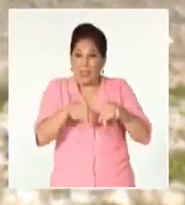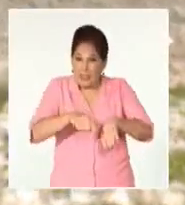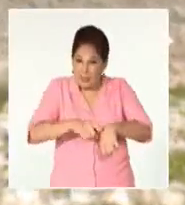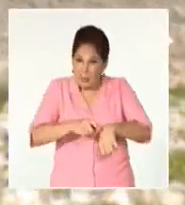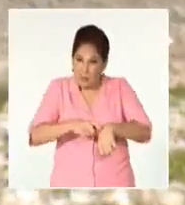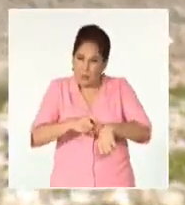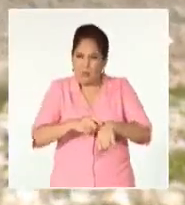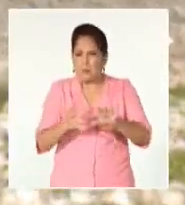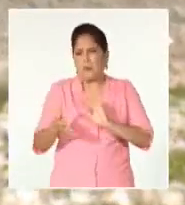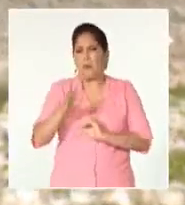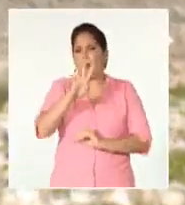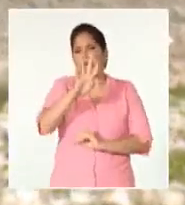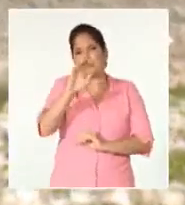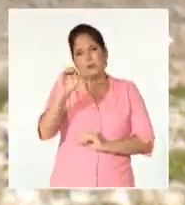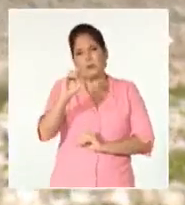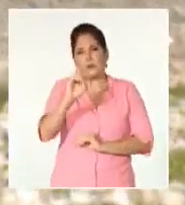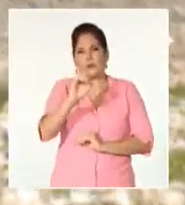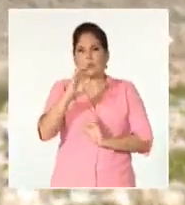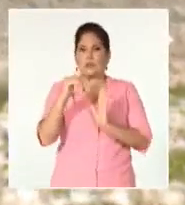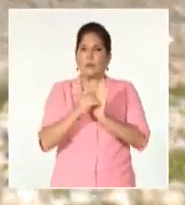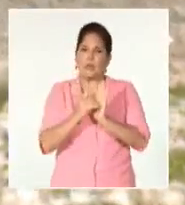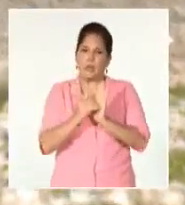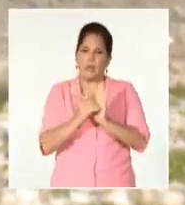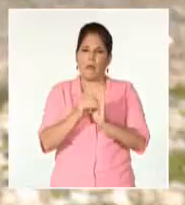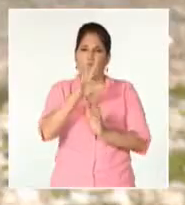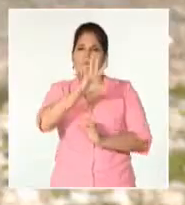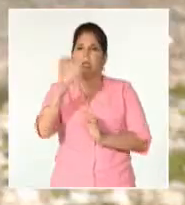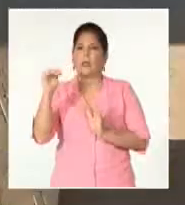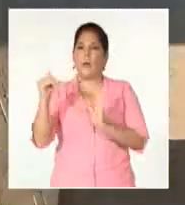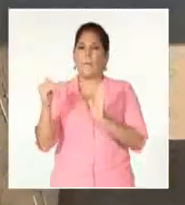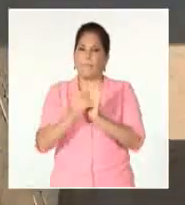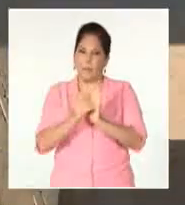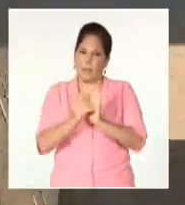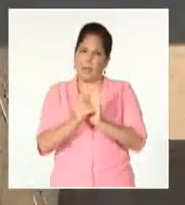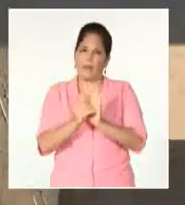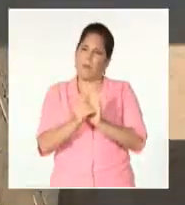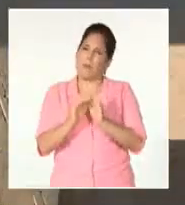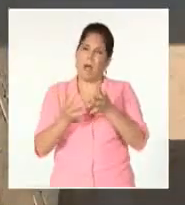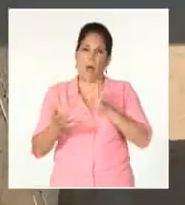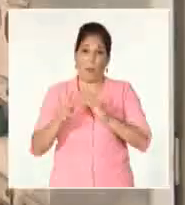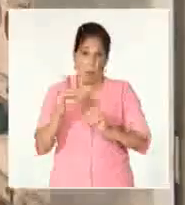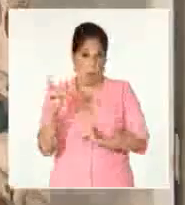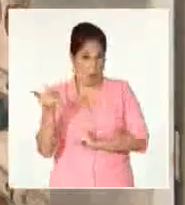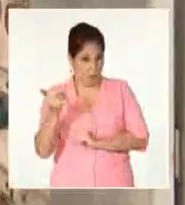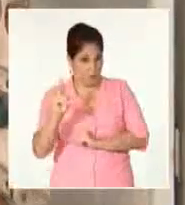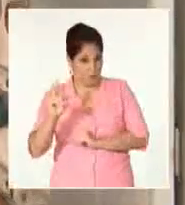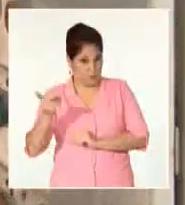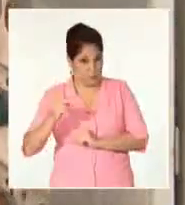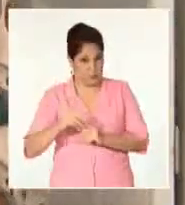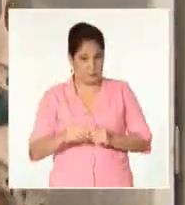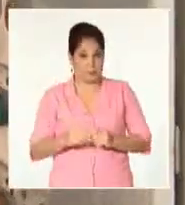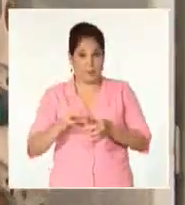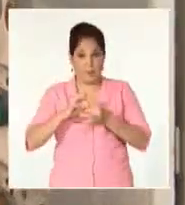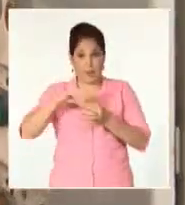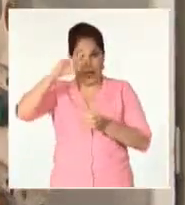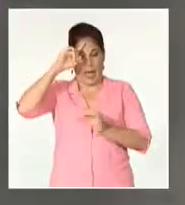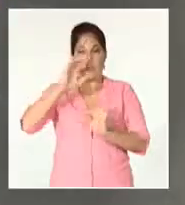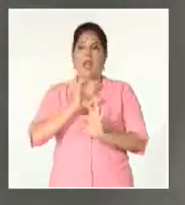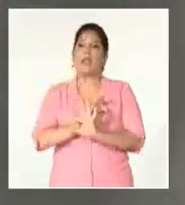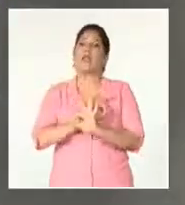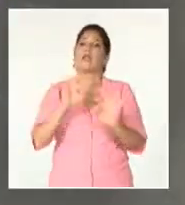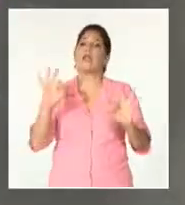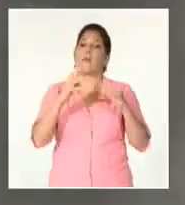entre 450.000 a 500.000 metros cúbicos, entre ambos. Este gas se limpia ahí en esa